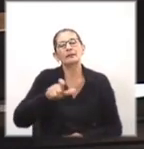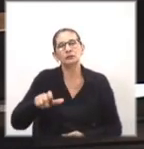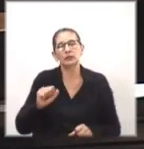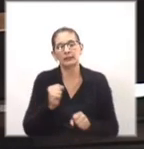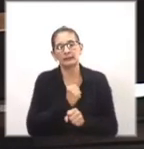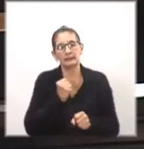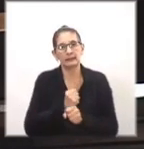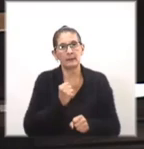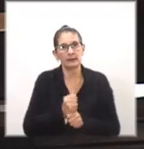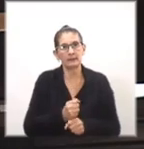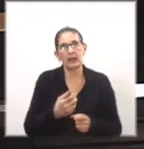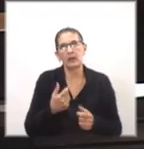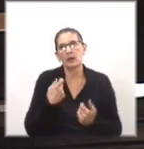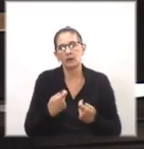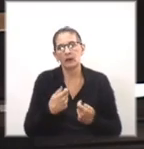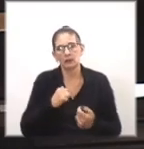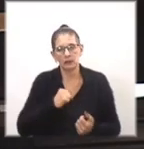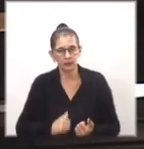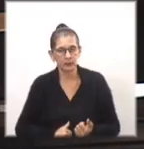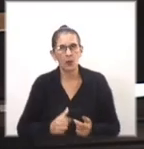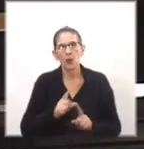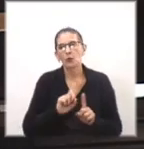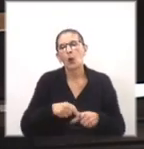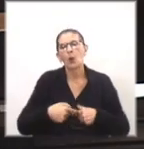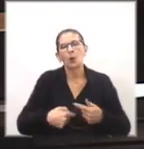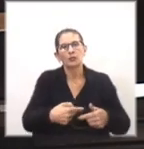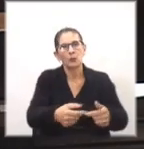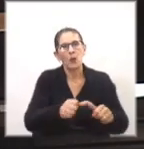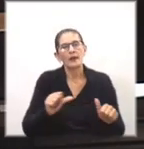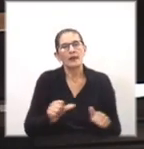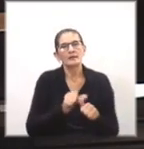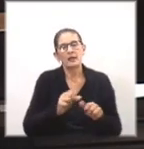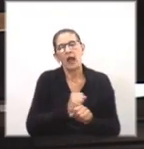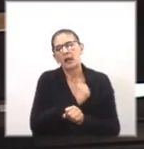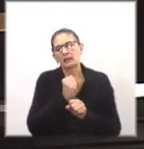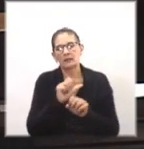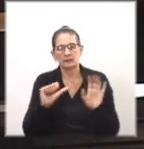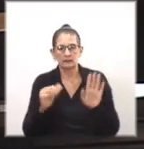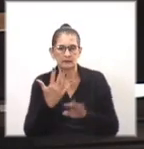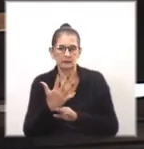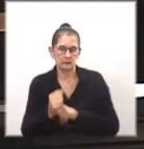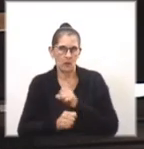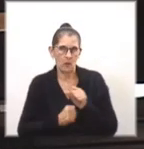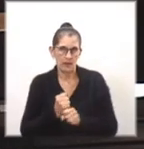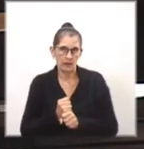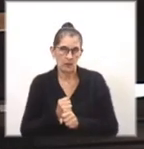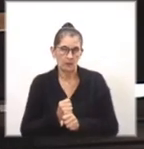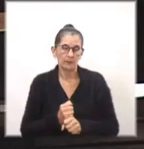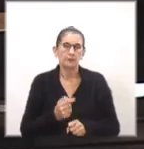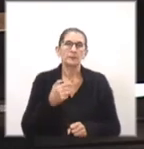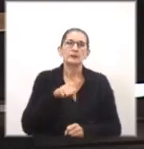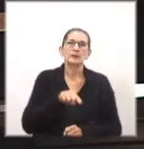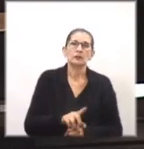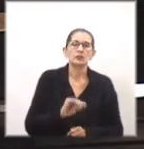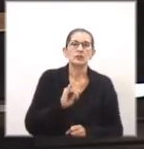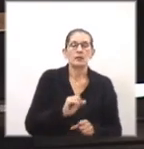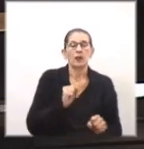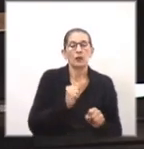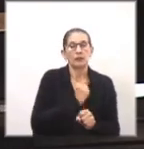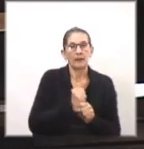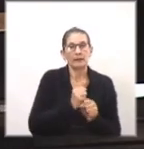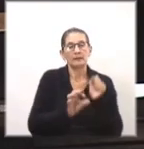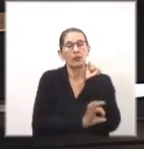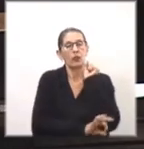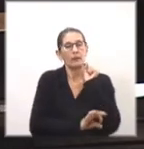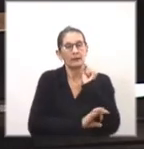en condiciones desgastantes no tengan que continuar haciéndolo hasta los 65 años. En particular, que las trabajadoras